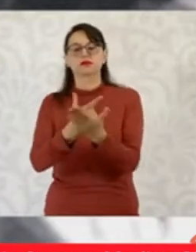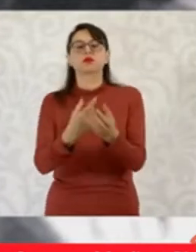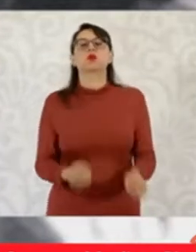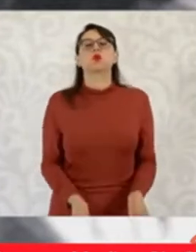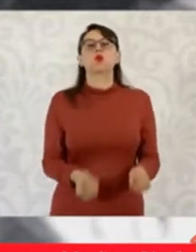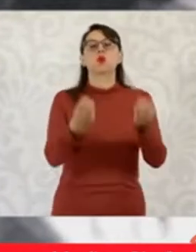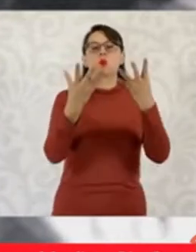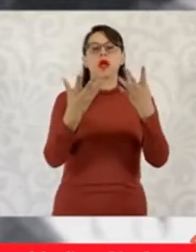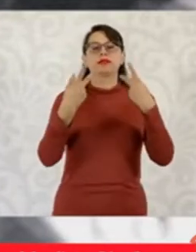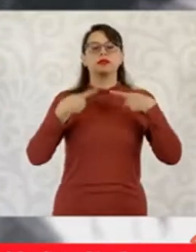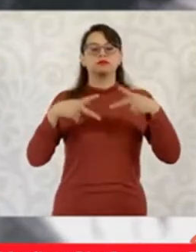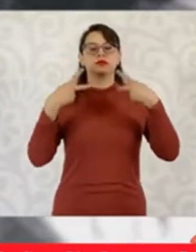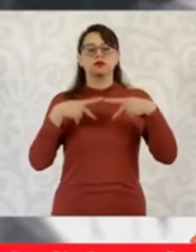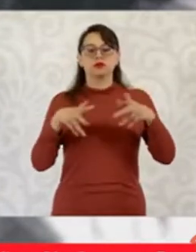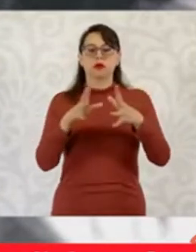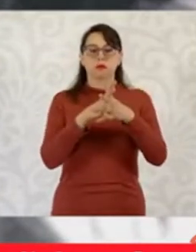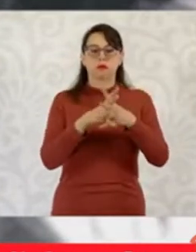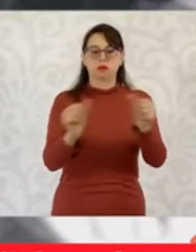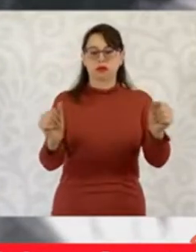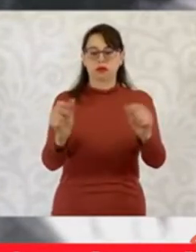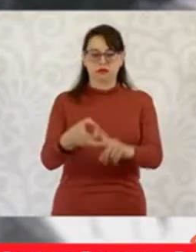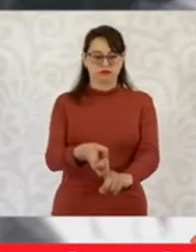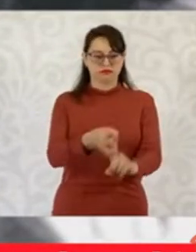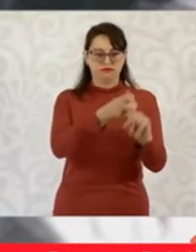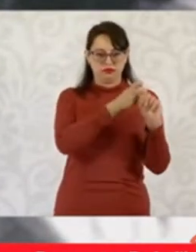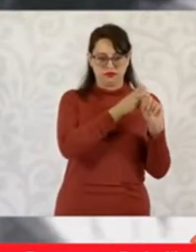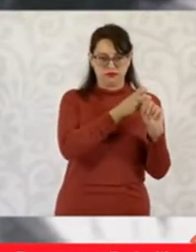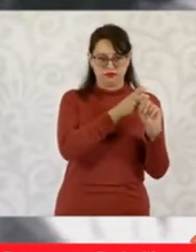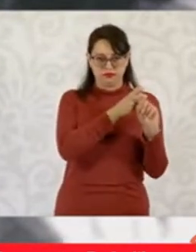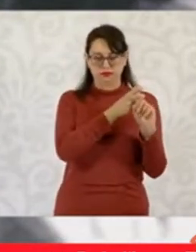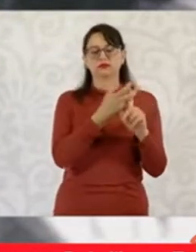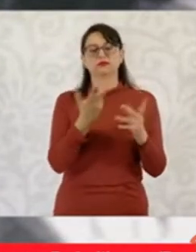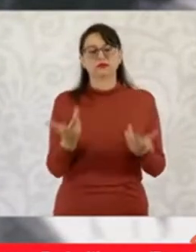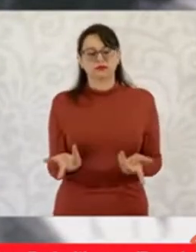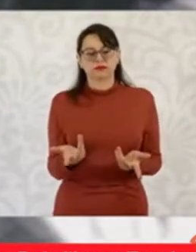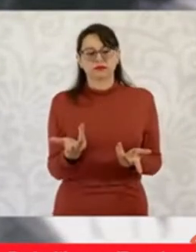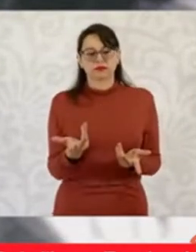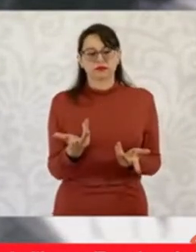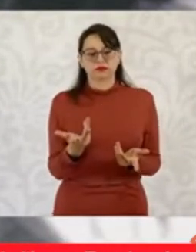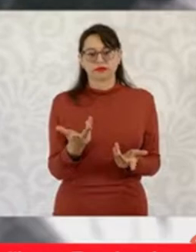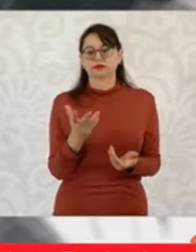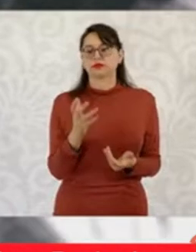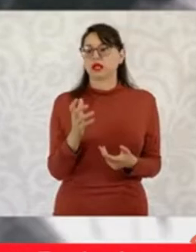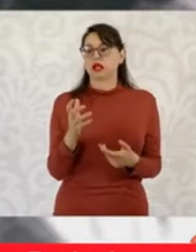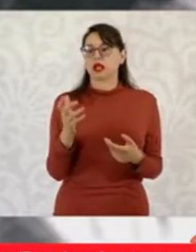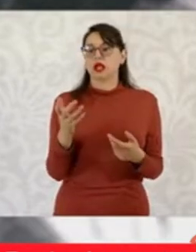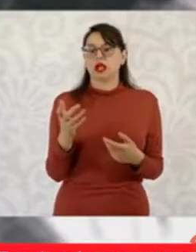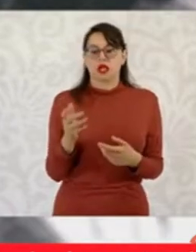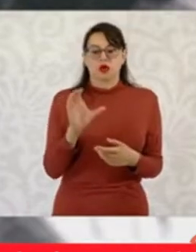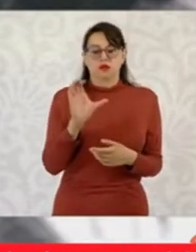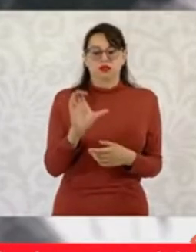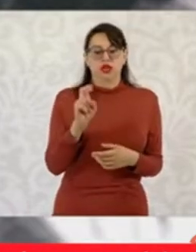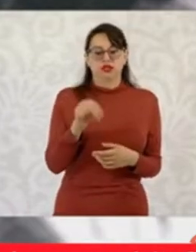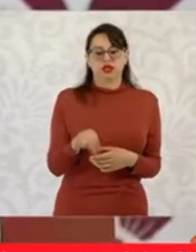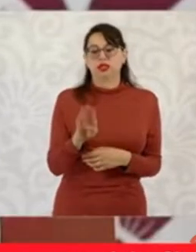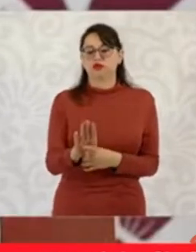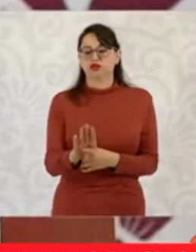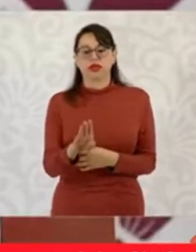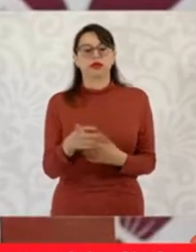datos que hay, a la información que hay de la Comisión Nacional de Búsqueda, cuál es la fuente de esa